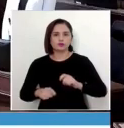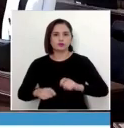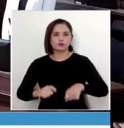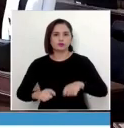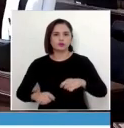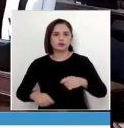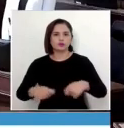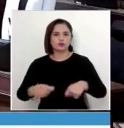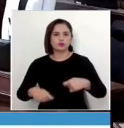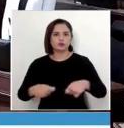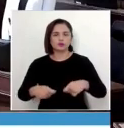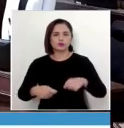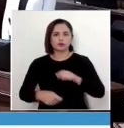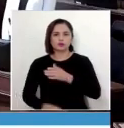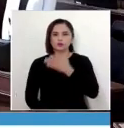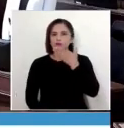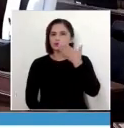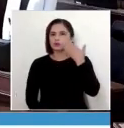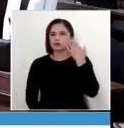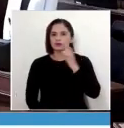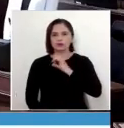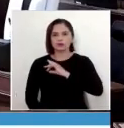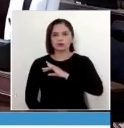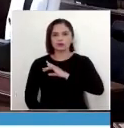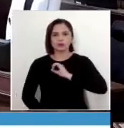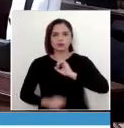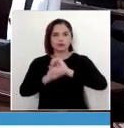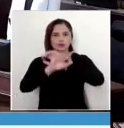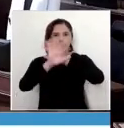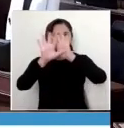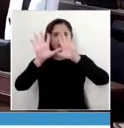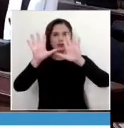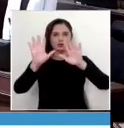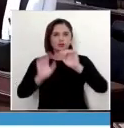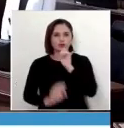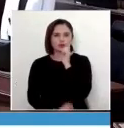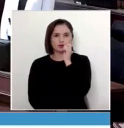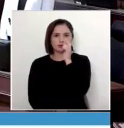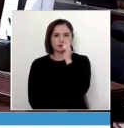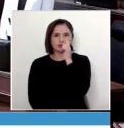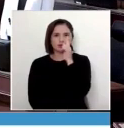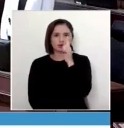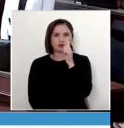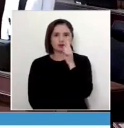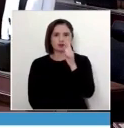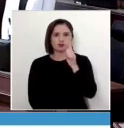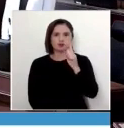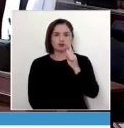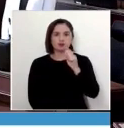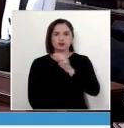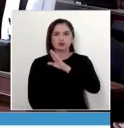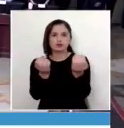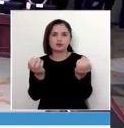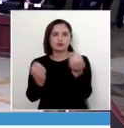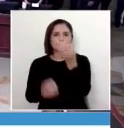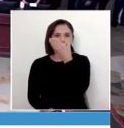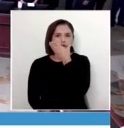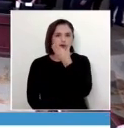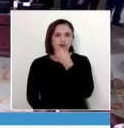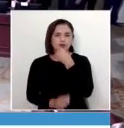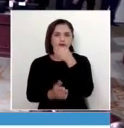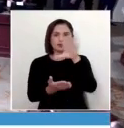ni siquiera recularon en decir, bueno, en realidad fue un error, sino que mantuvieron, digamos, esta idea de que se